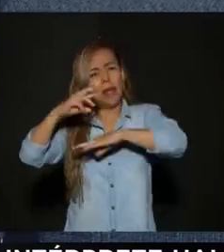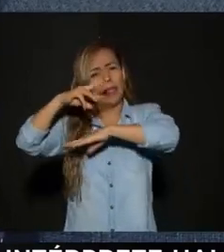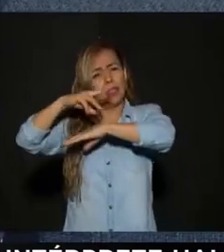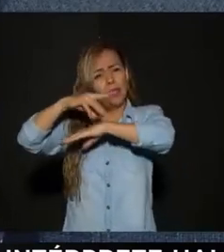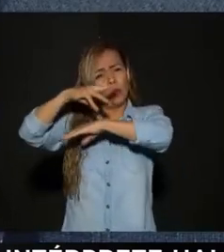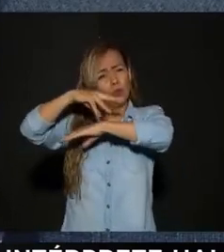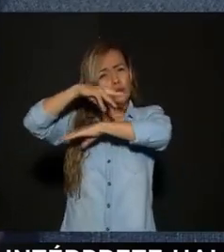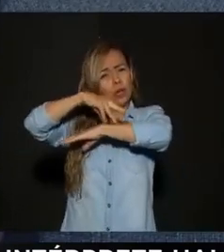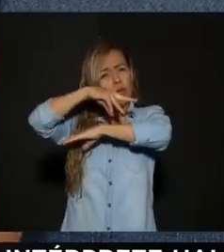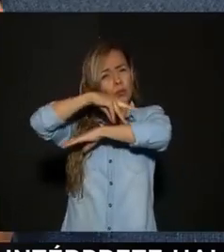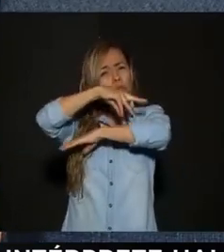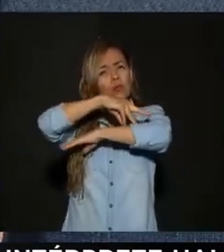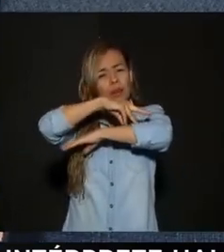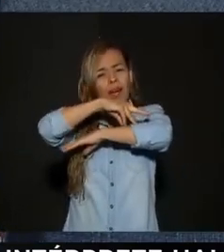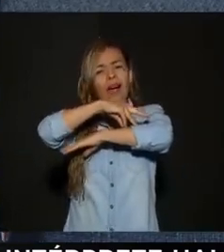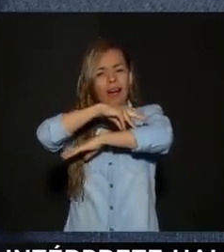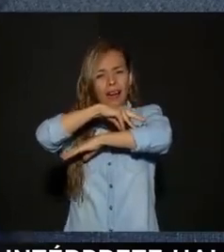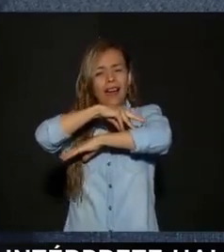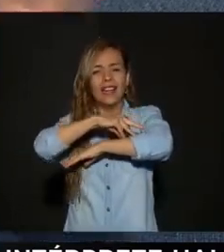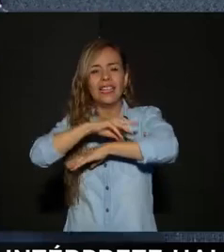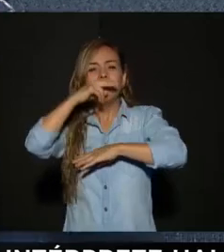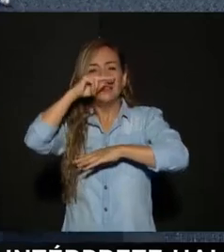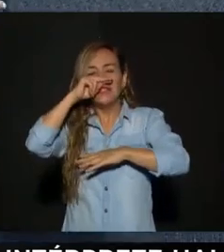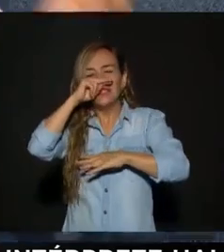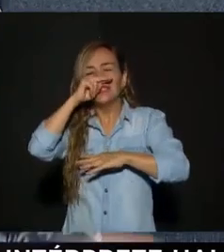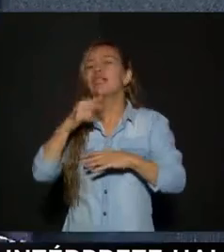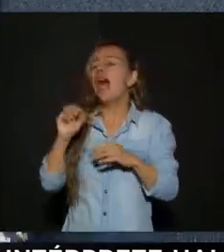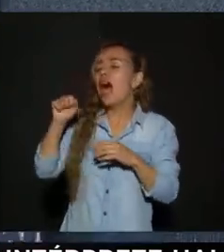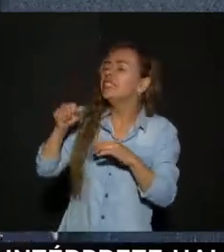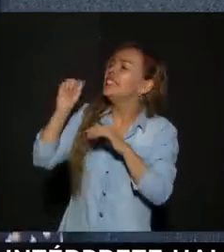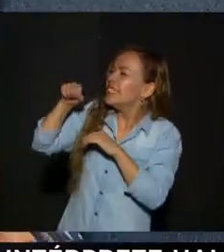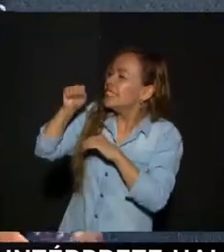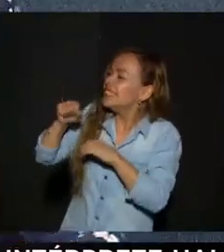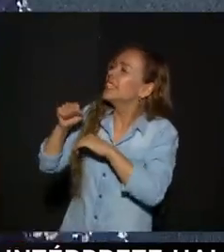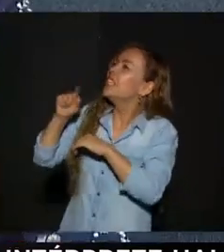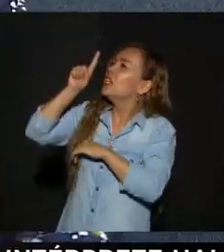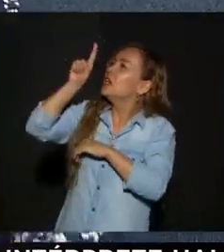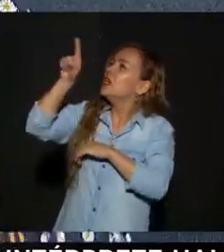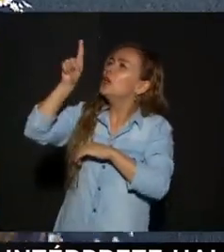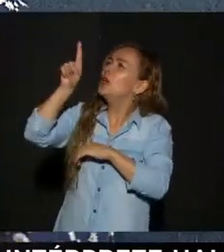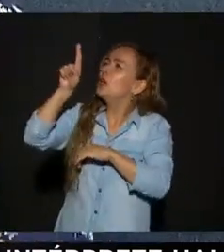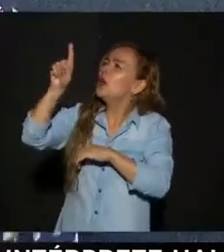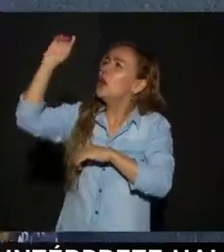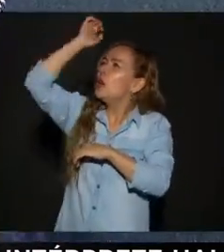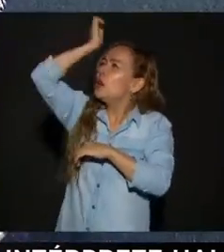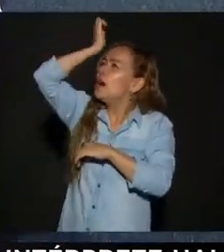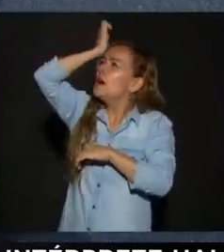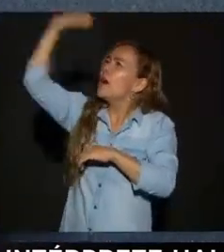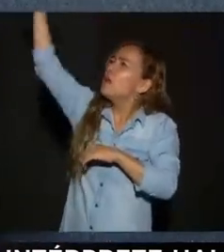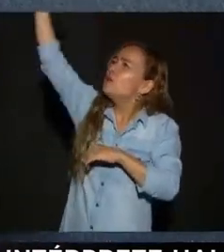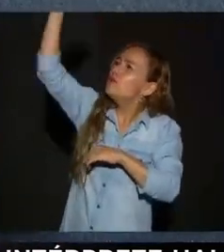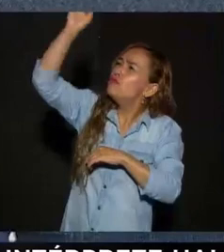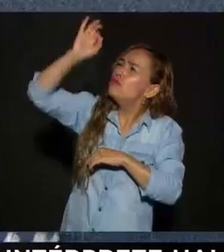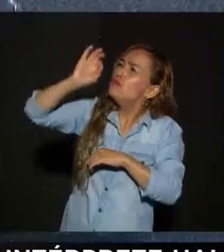les cuentan la historia. Sí. Entonces, sí, que el asteroide que cayó en la península de Yucatán ayudó